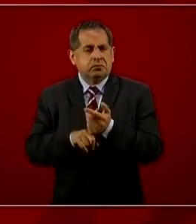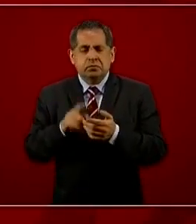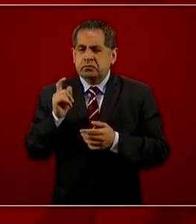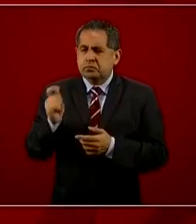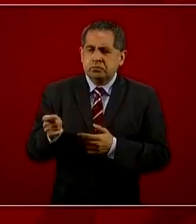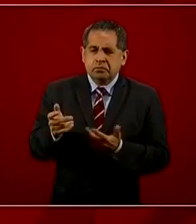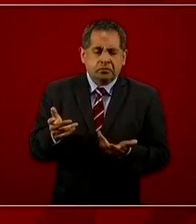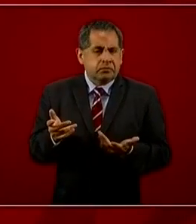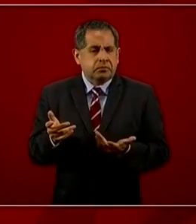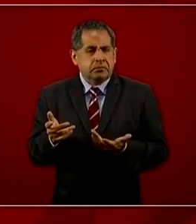distancia